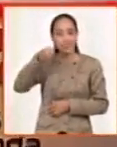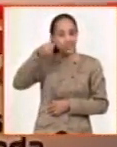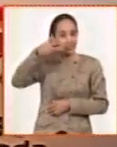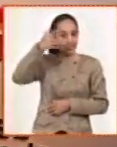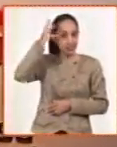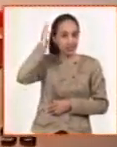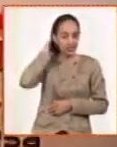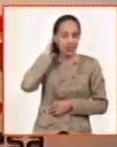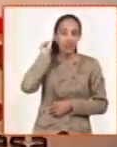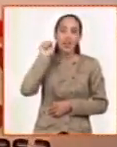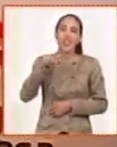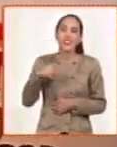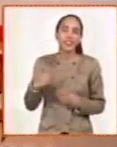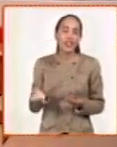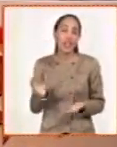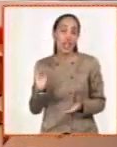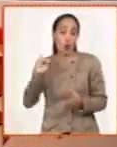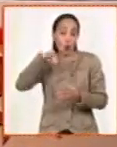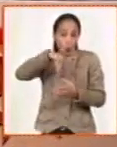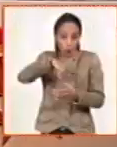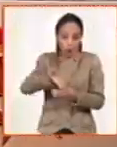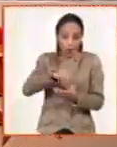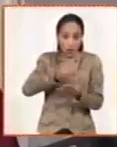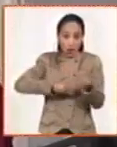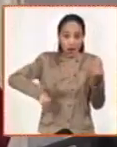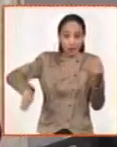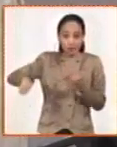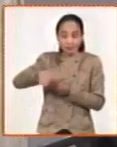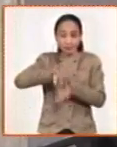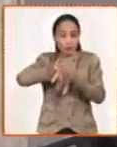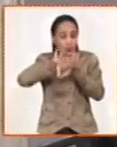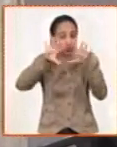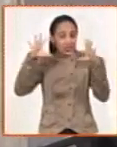de incorporarnos a la transformación integral